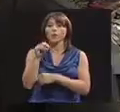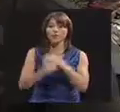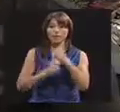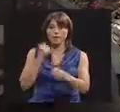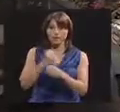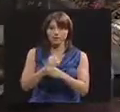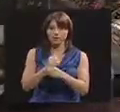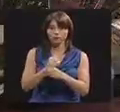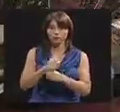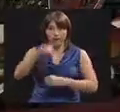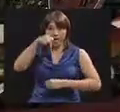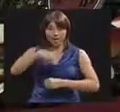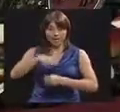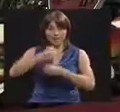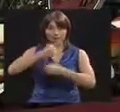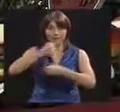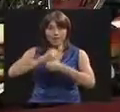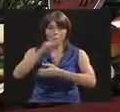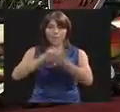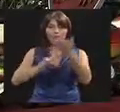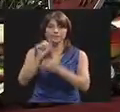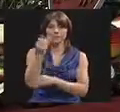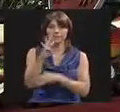universidad trabajo 14 años.